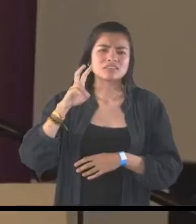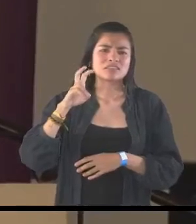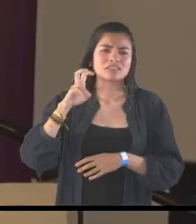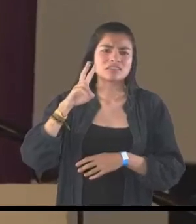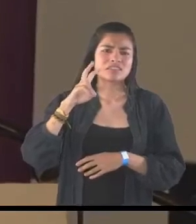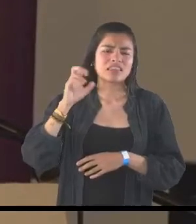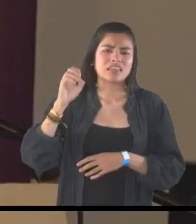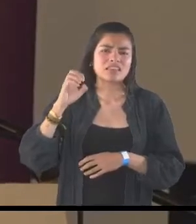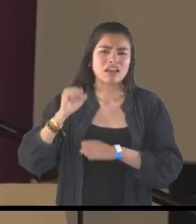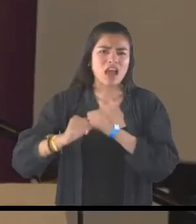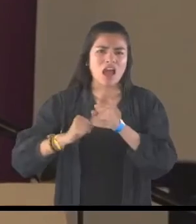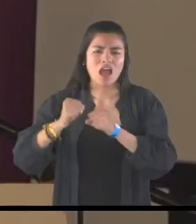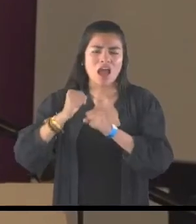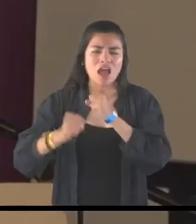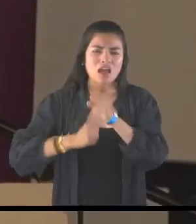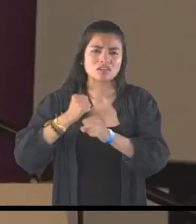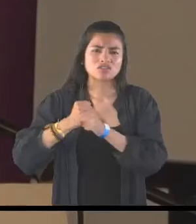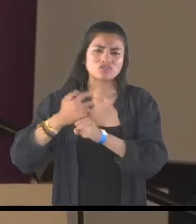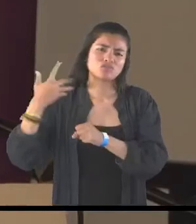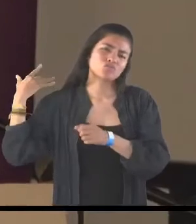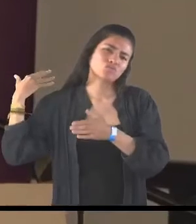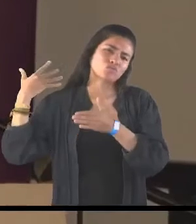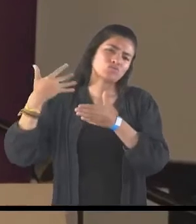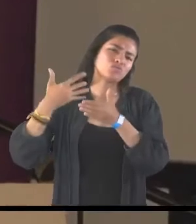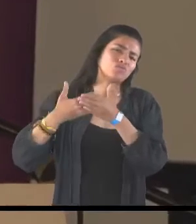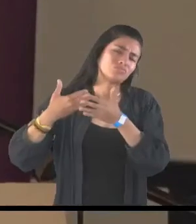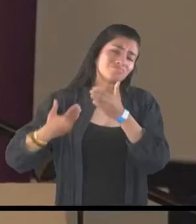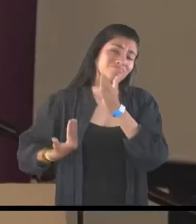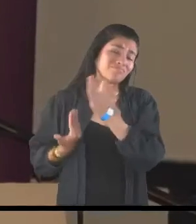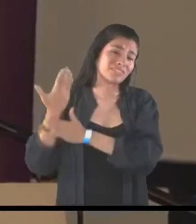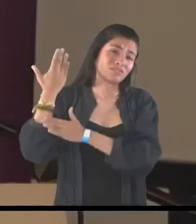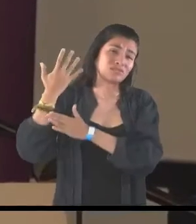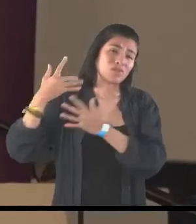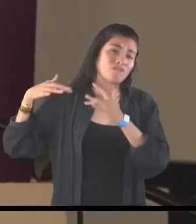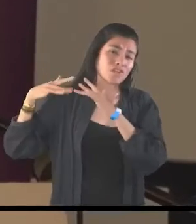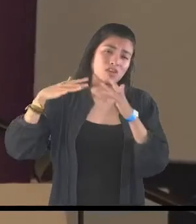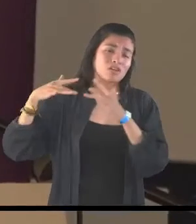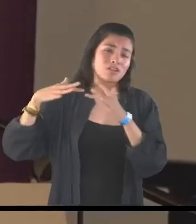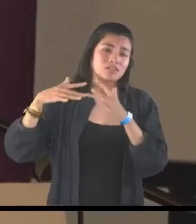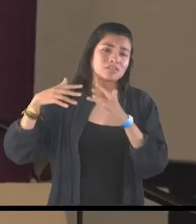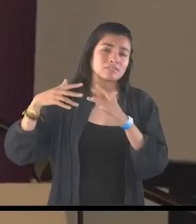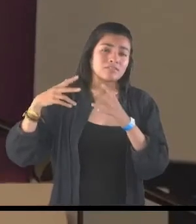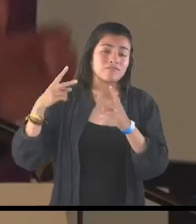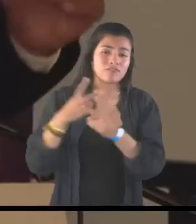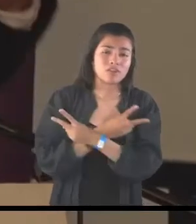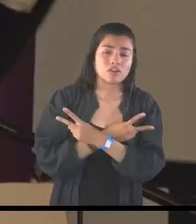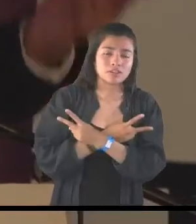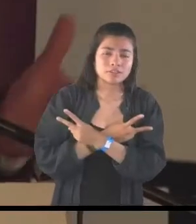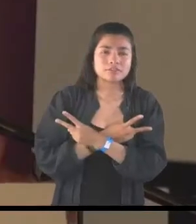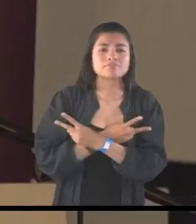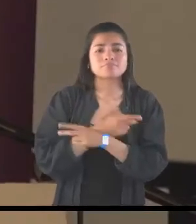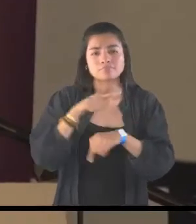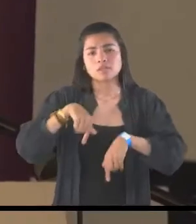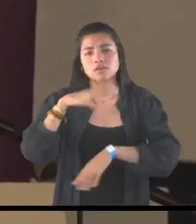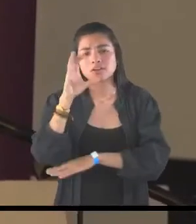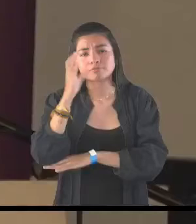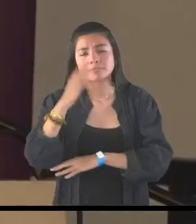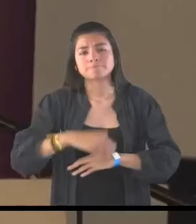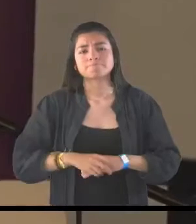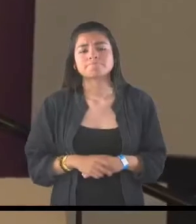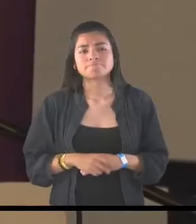Colombia. Y por eso uno no entiende cómo estas familias presidenciales que siguen hoy